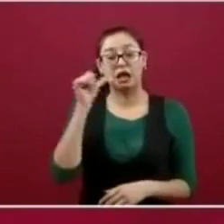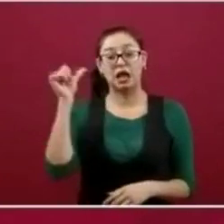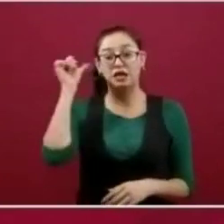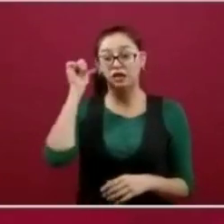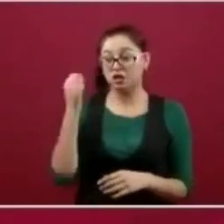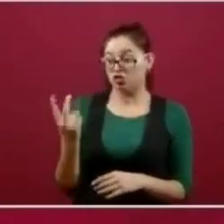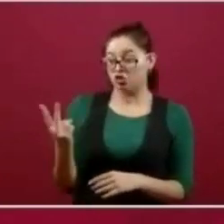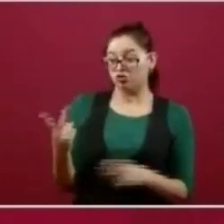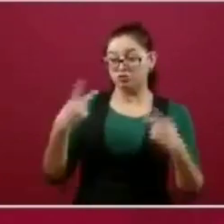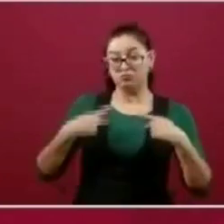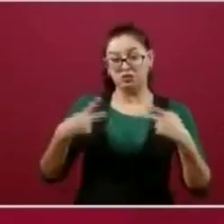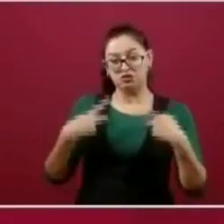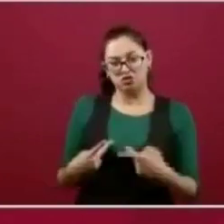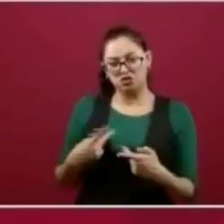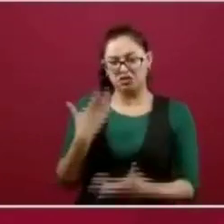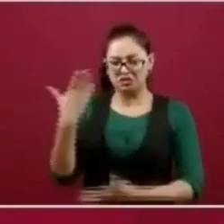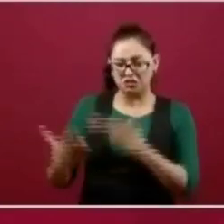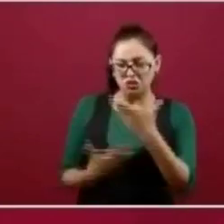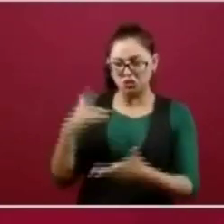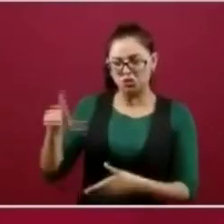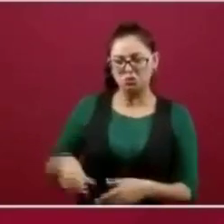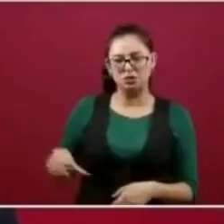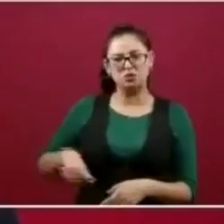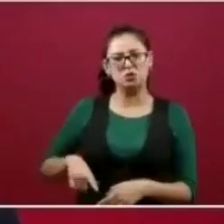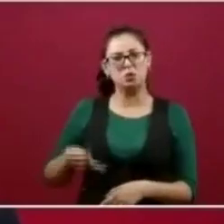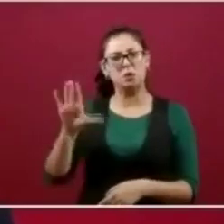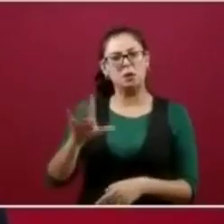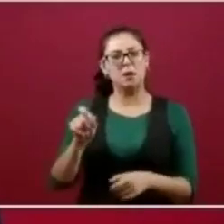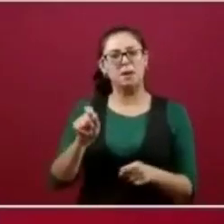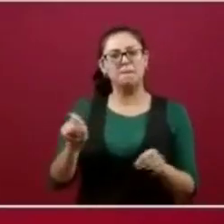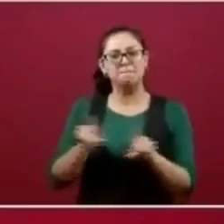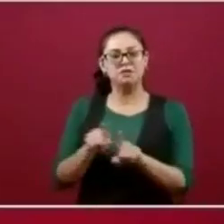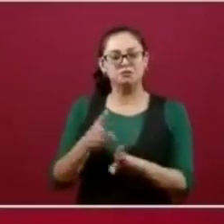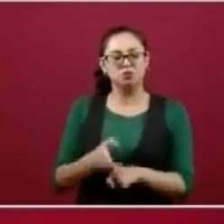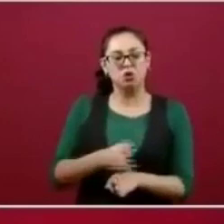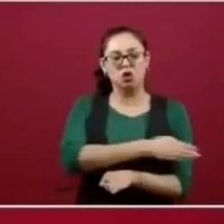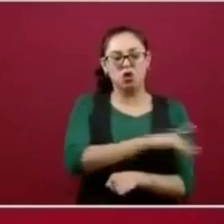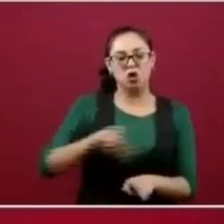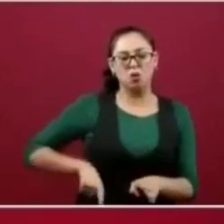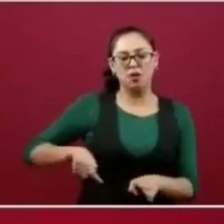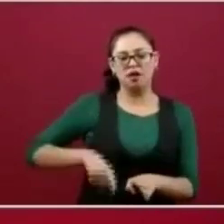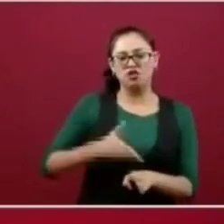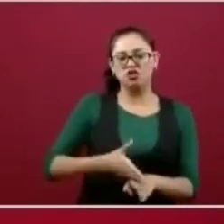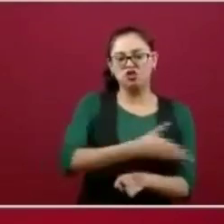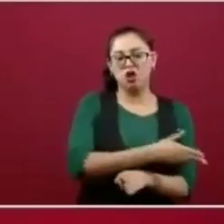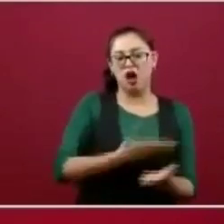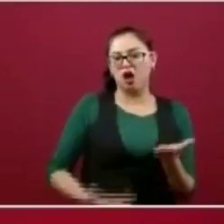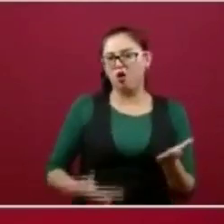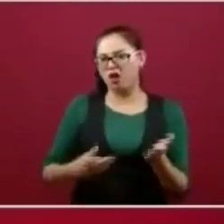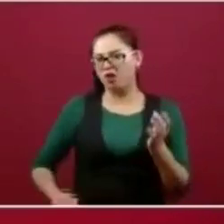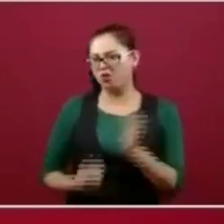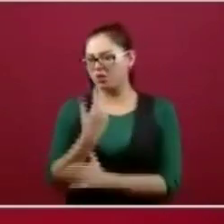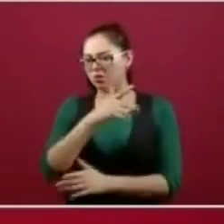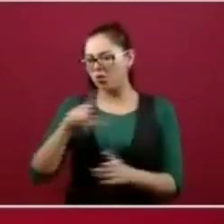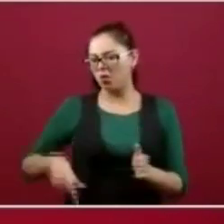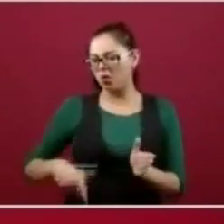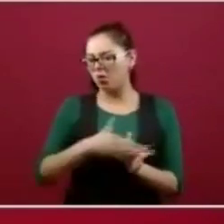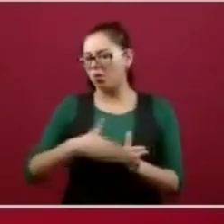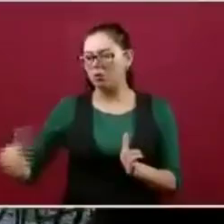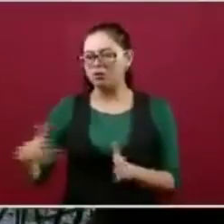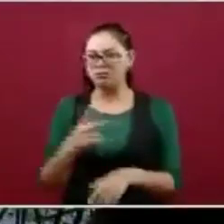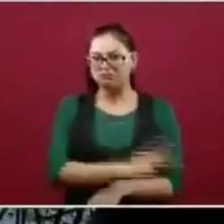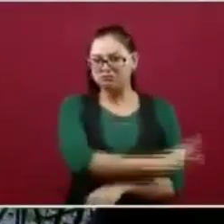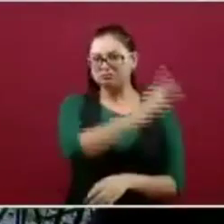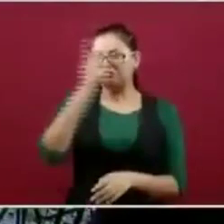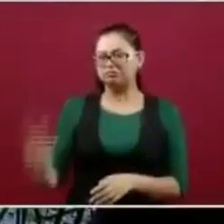públicos que están siendo reciclados. Ya se está haciendo la investigación y aquí se va a presentar con ustedes.